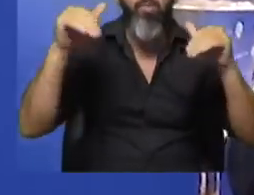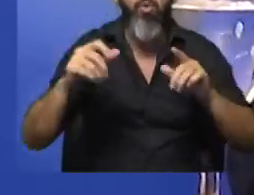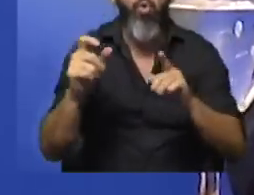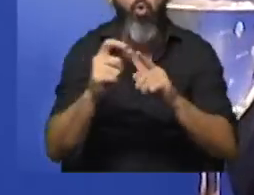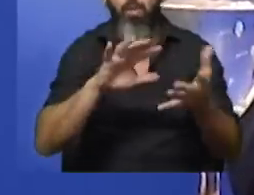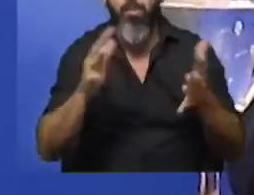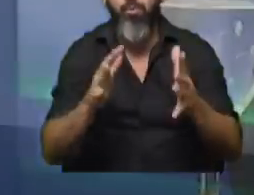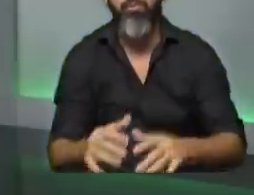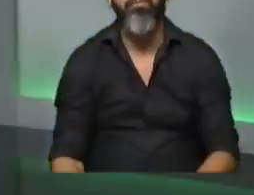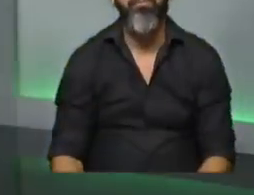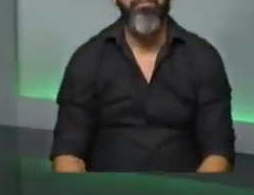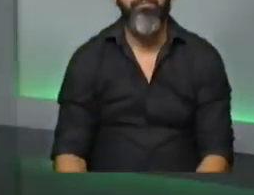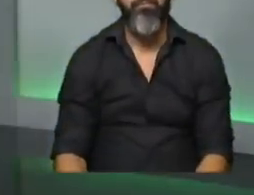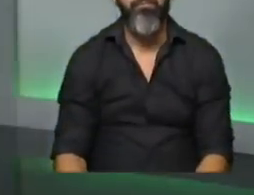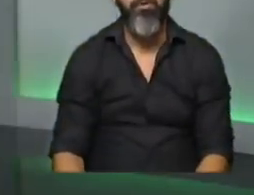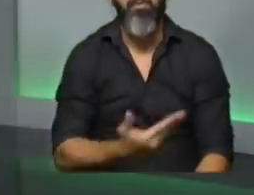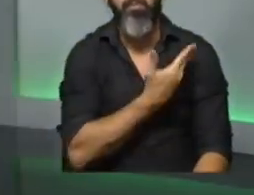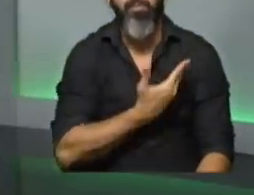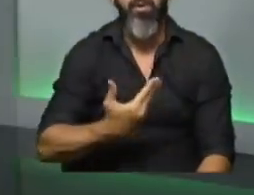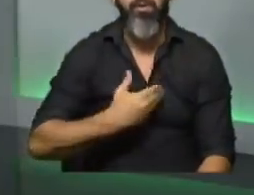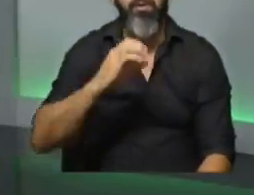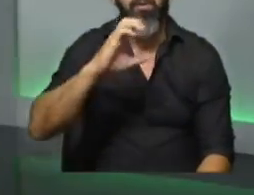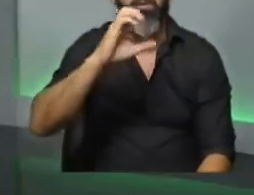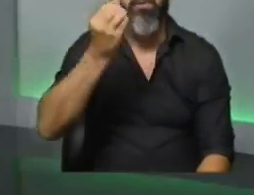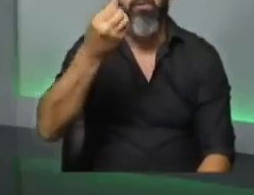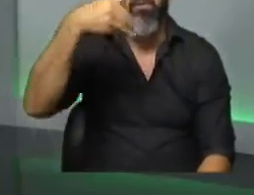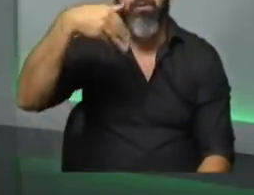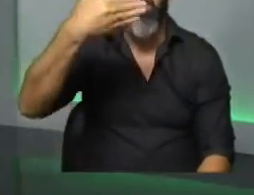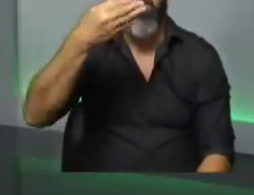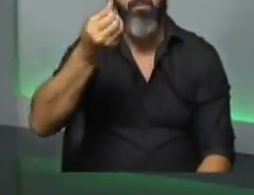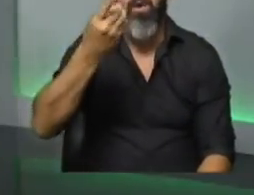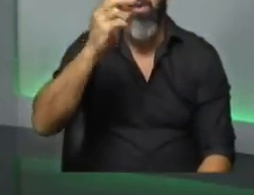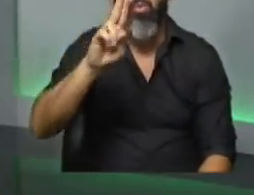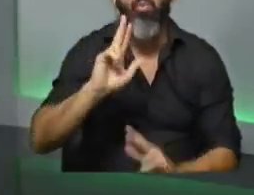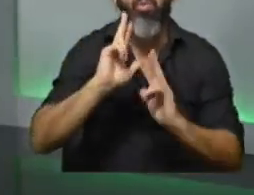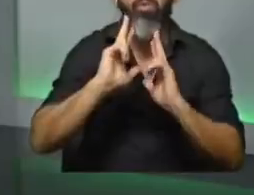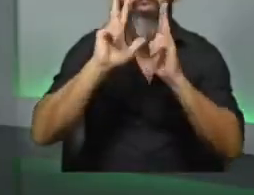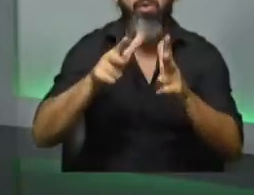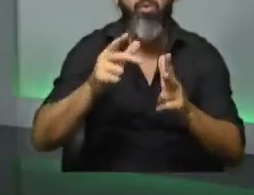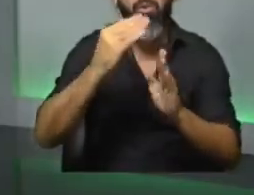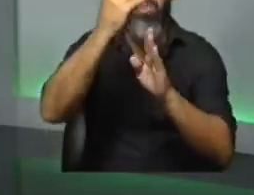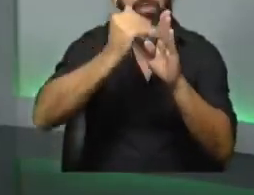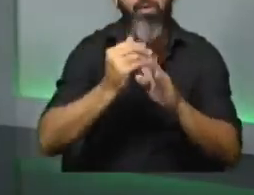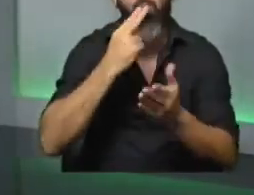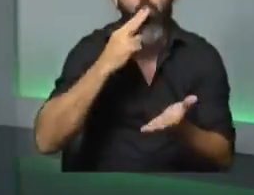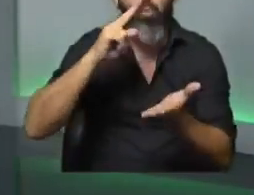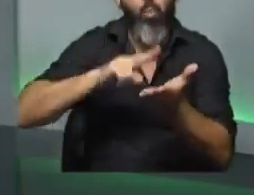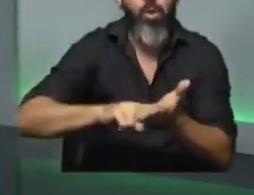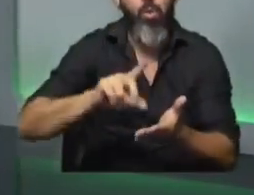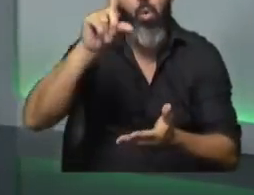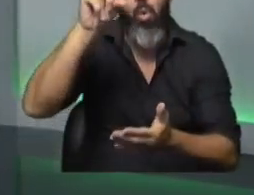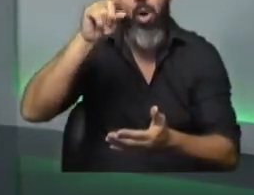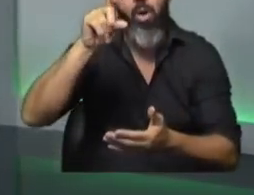10 millones de dólares y el presidente de cambado Daniel Fernández estimó hoy que el descuento de impuestos al agua